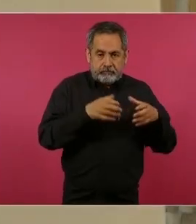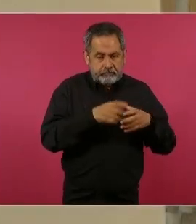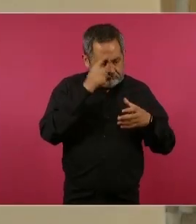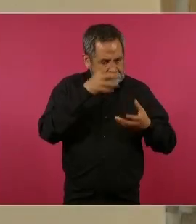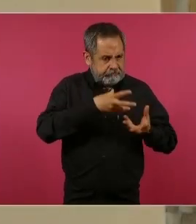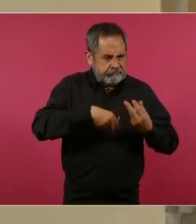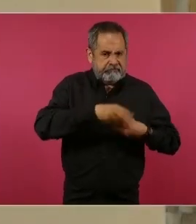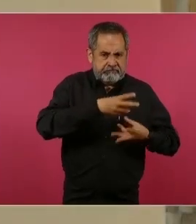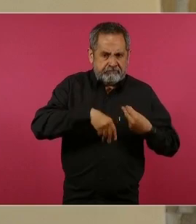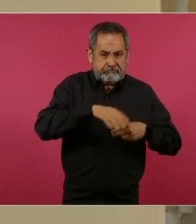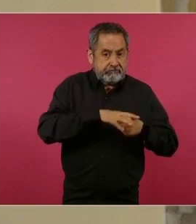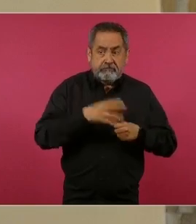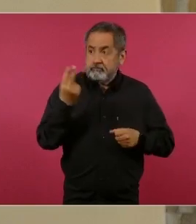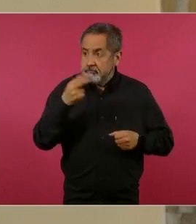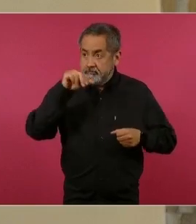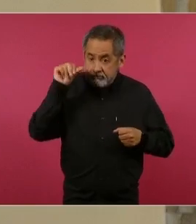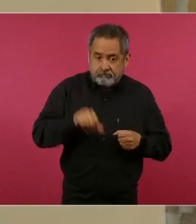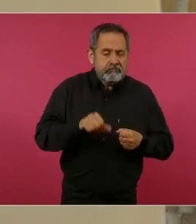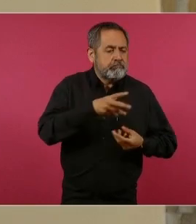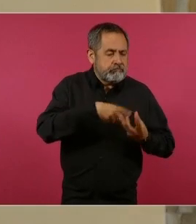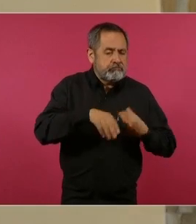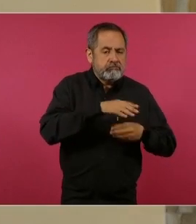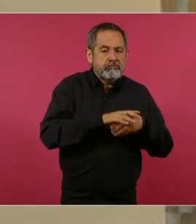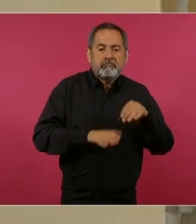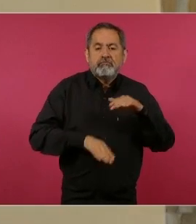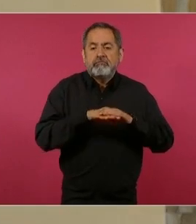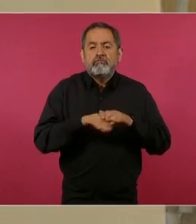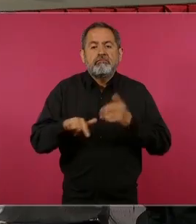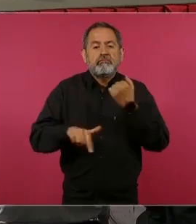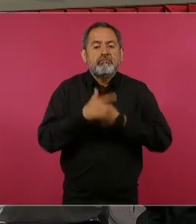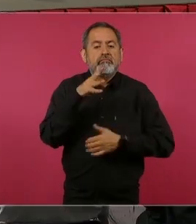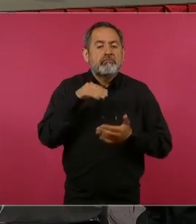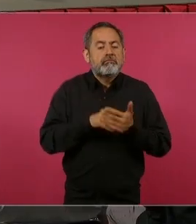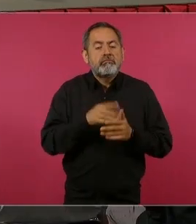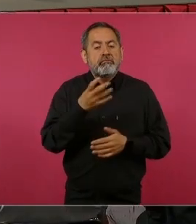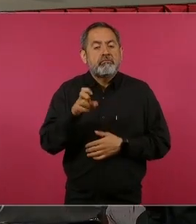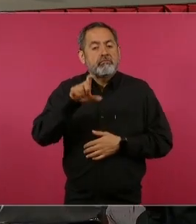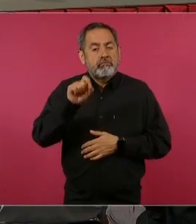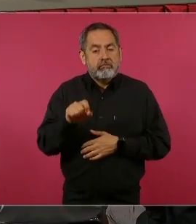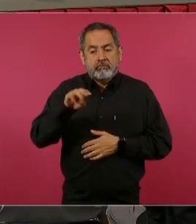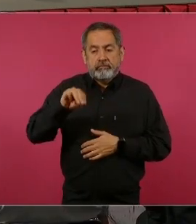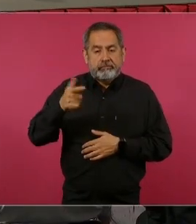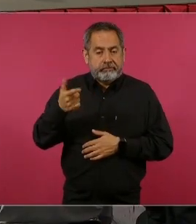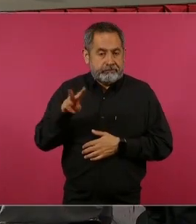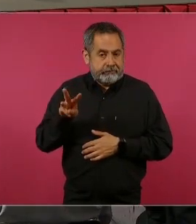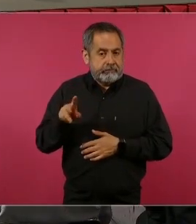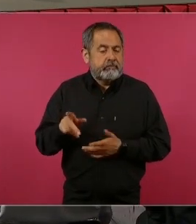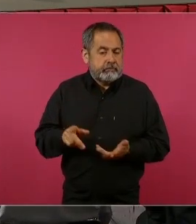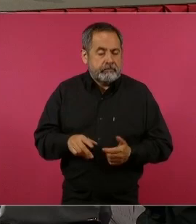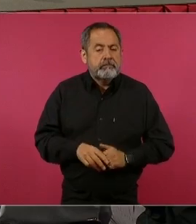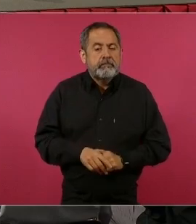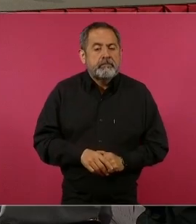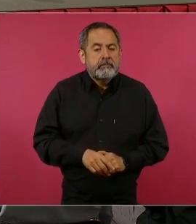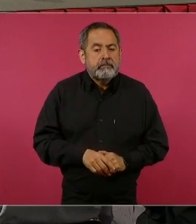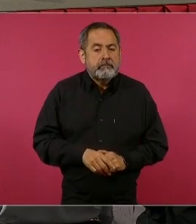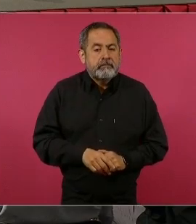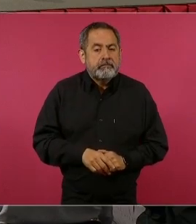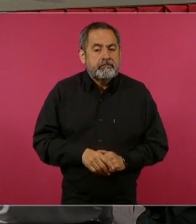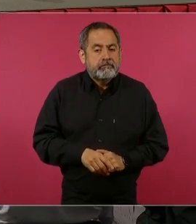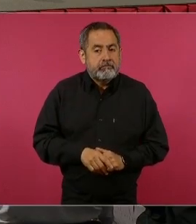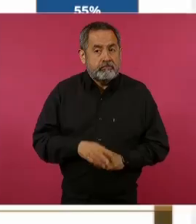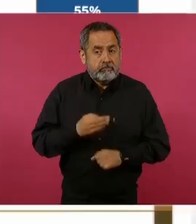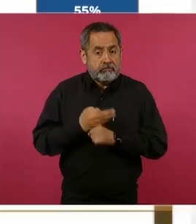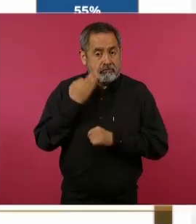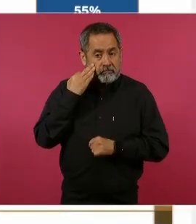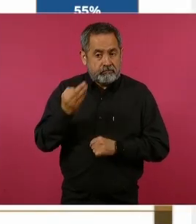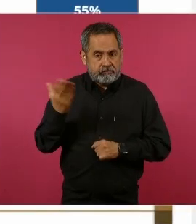poder generar cuando se les requiera, y su capacidad suma 12.420 megawatts. Sin embargo, en este periodo de todo el mes